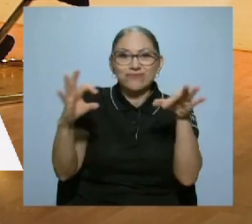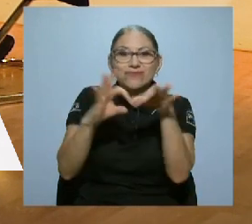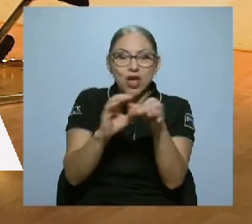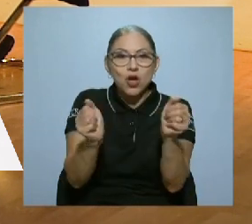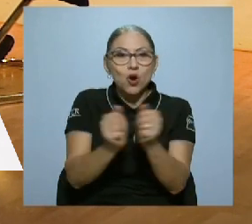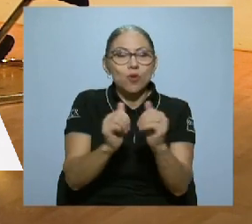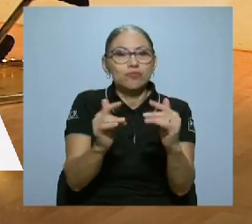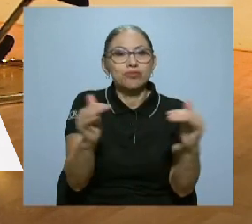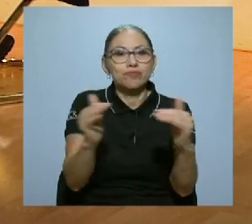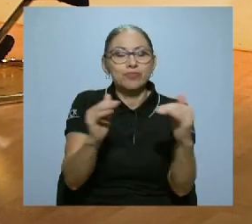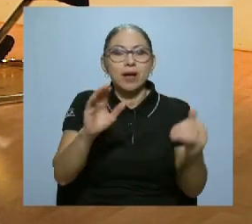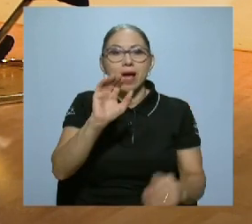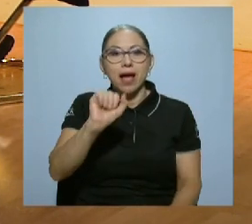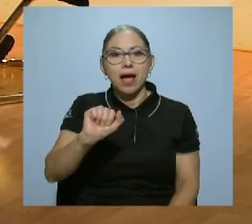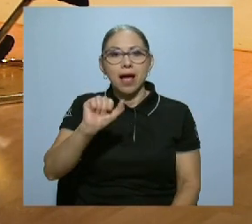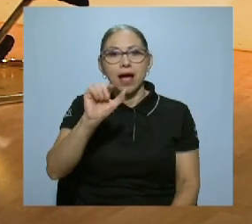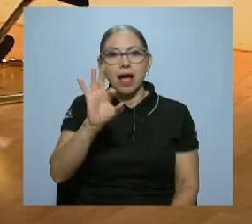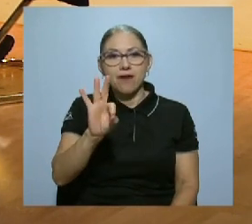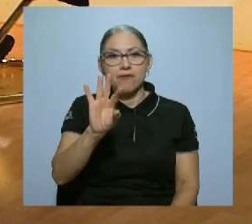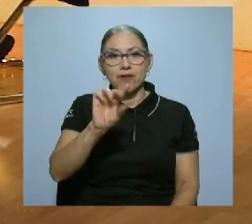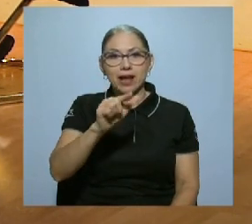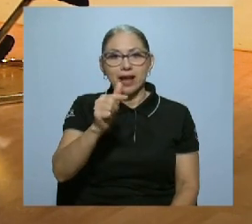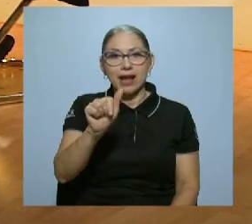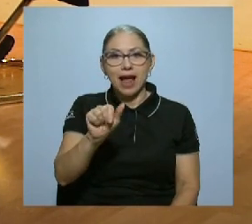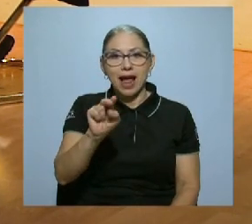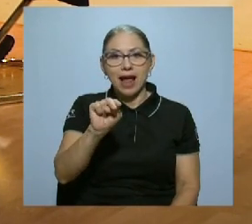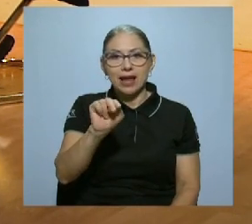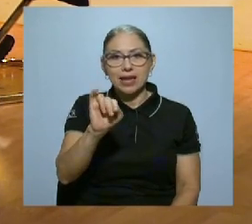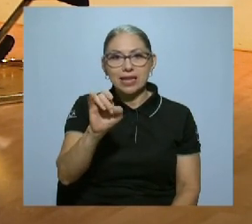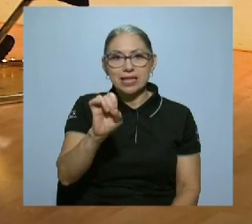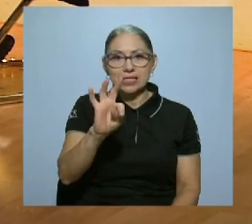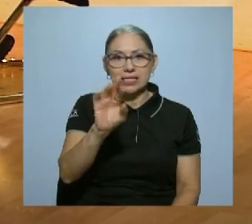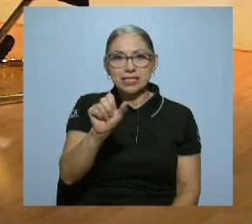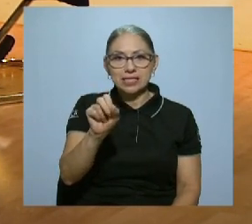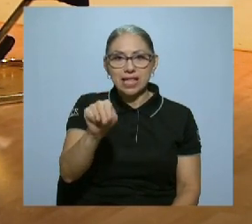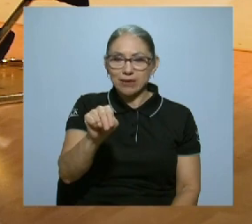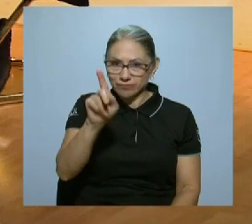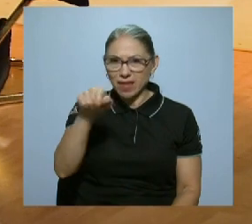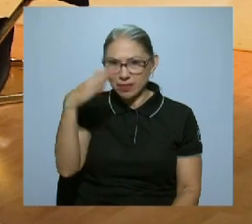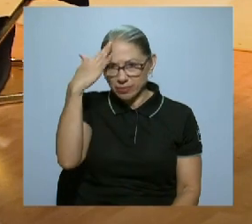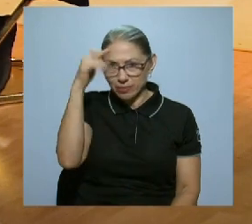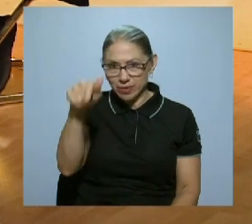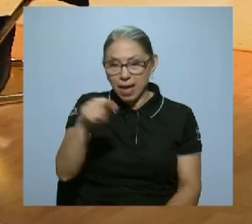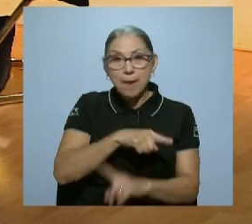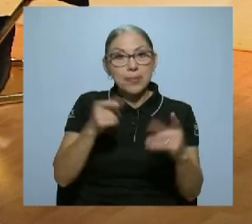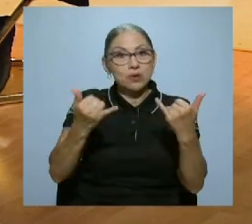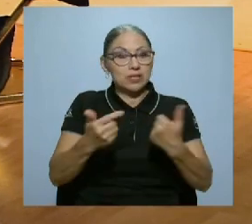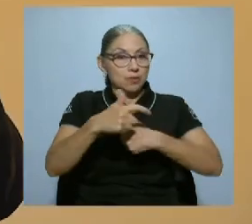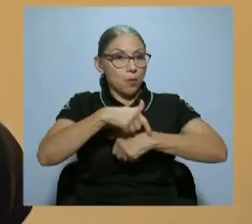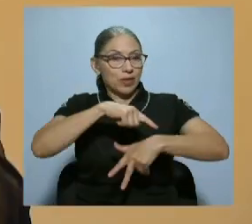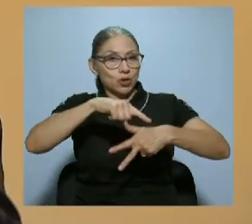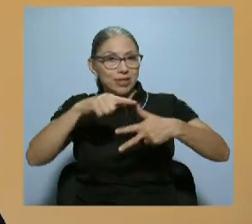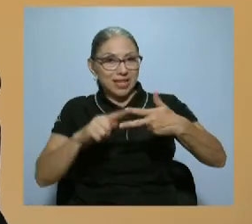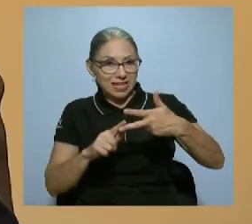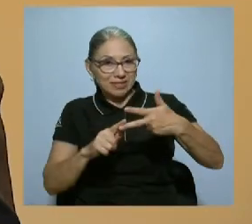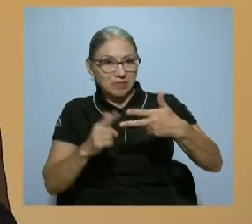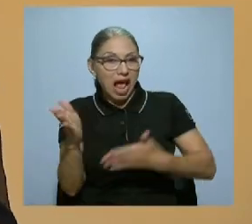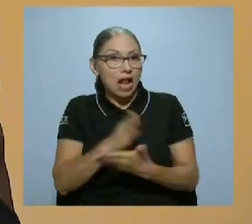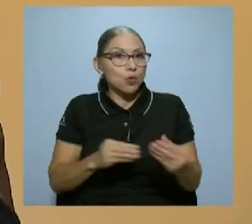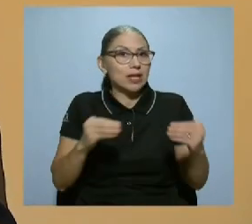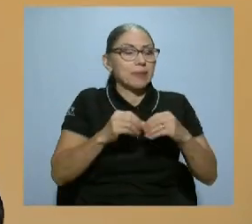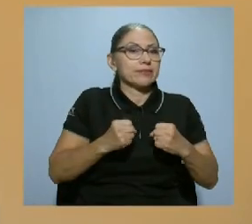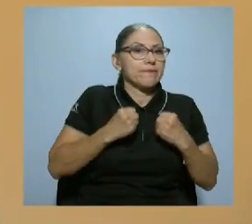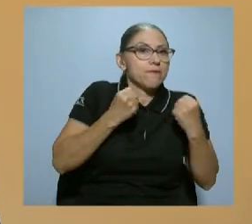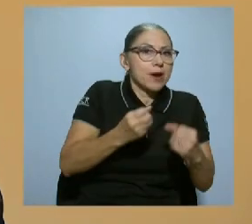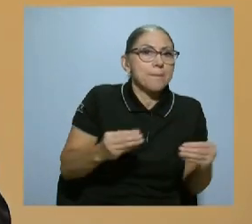de Afganistán, para poner uno entre varios. Entonces no podemos obviar todo esto, pero en este momento tenemos tres áreas, unas más calientes que